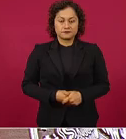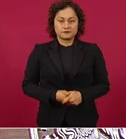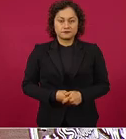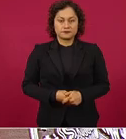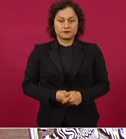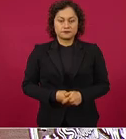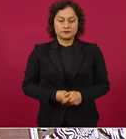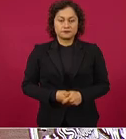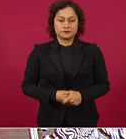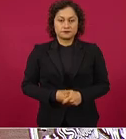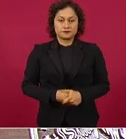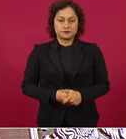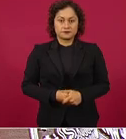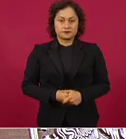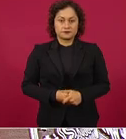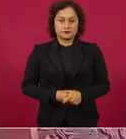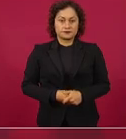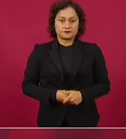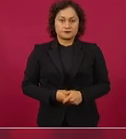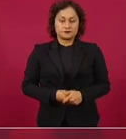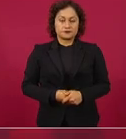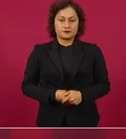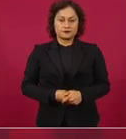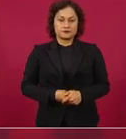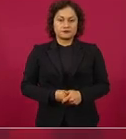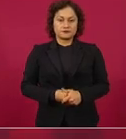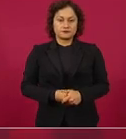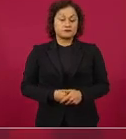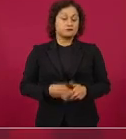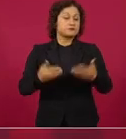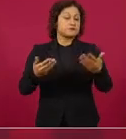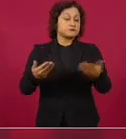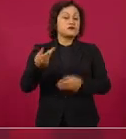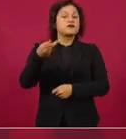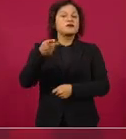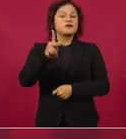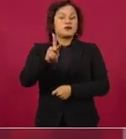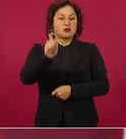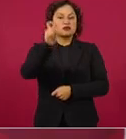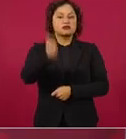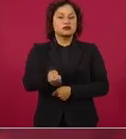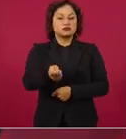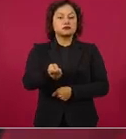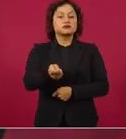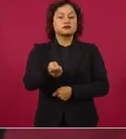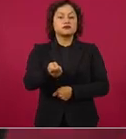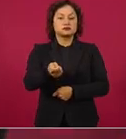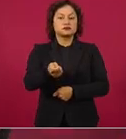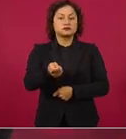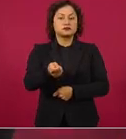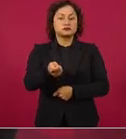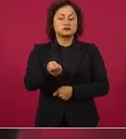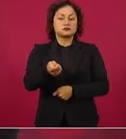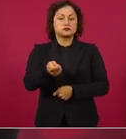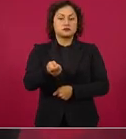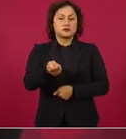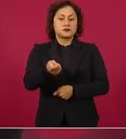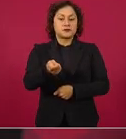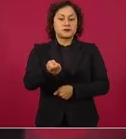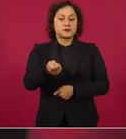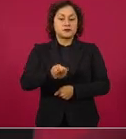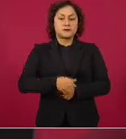y que la vida pública solo transcurre